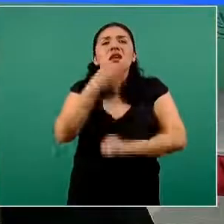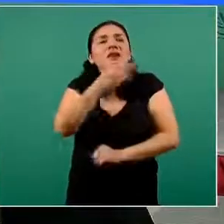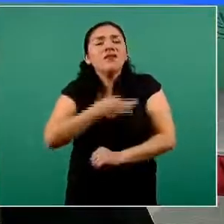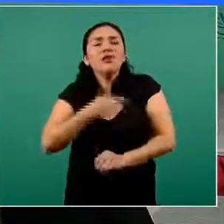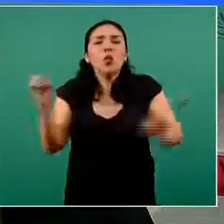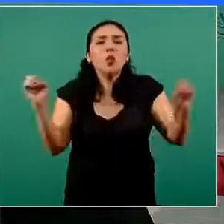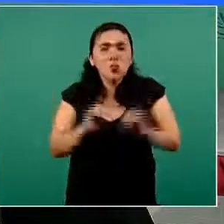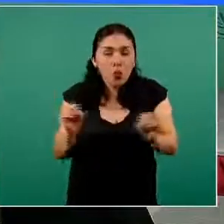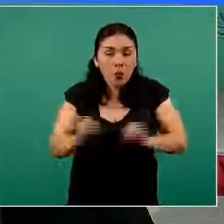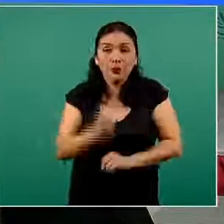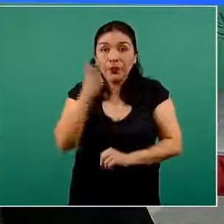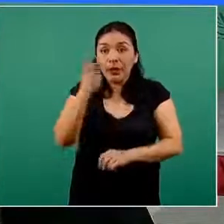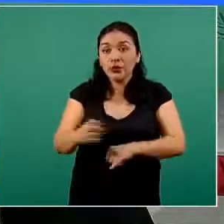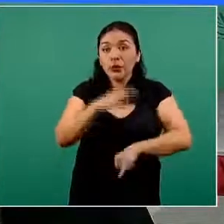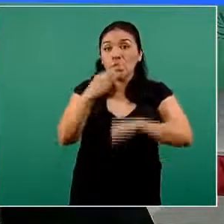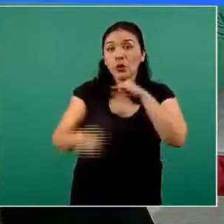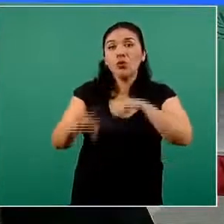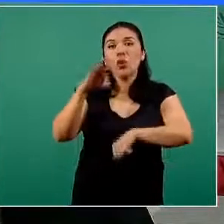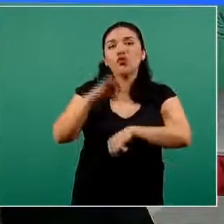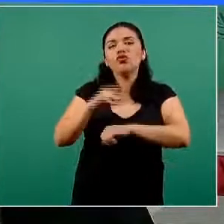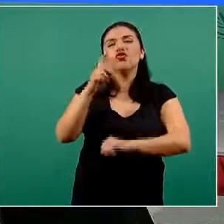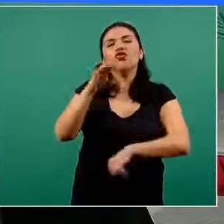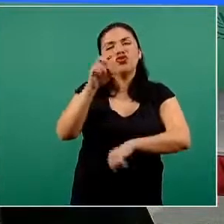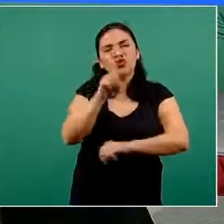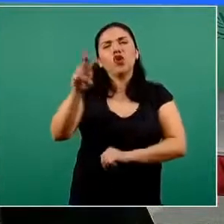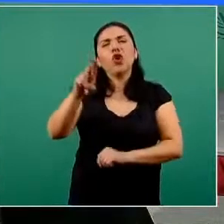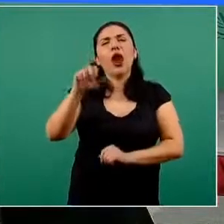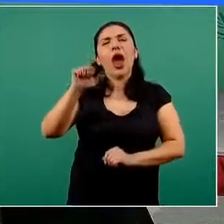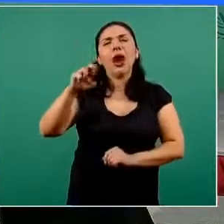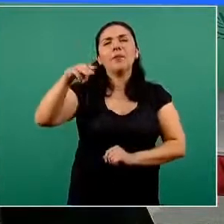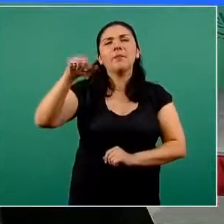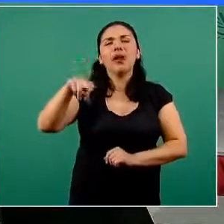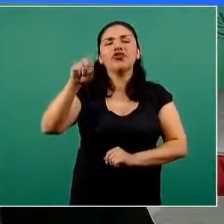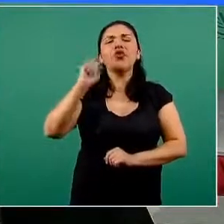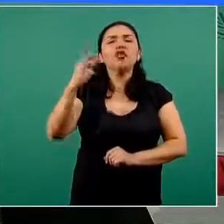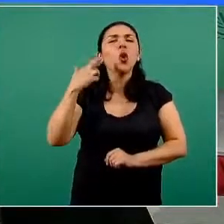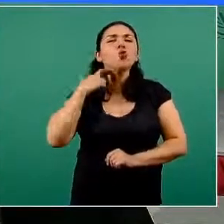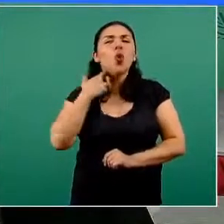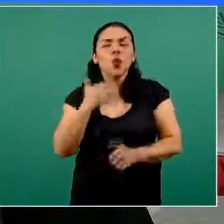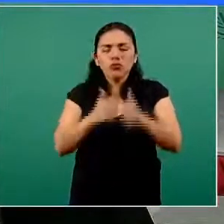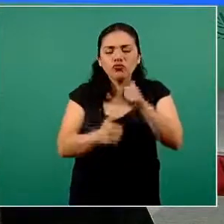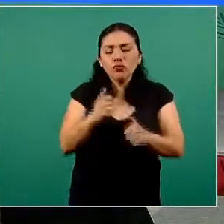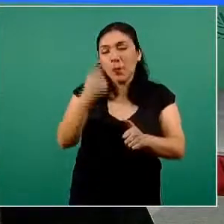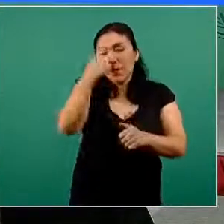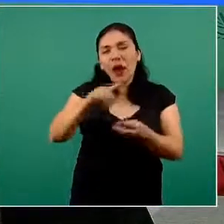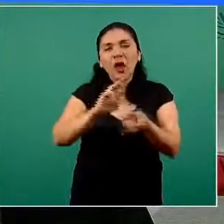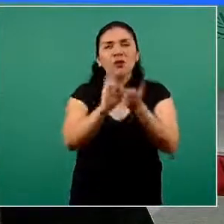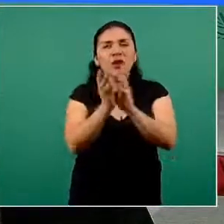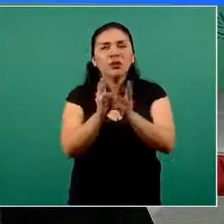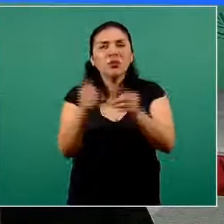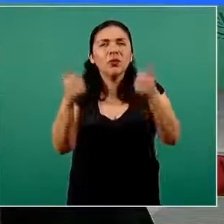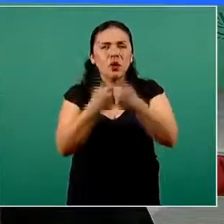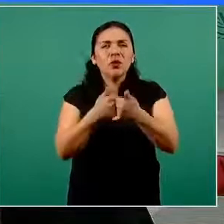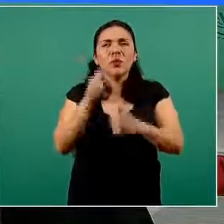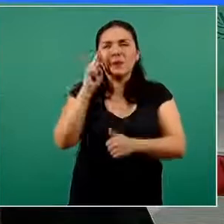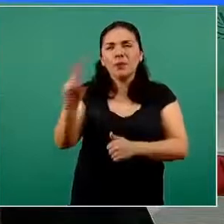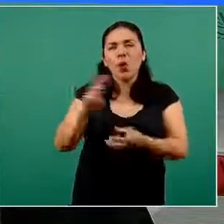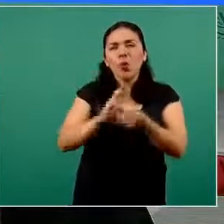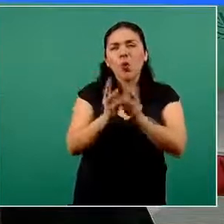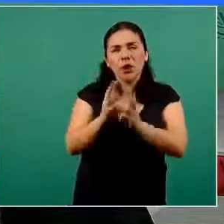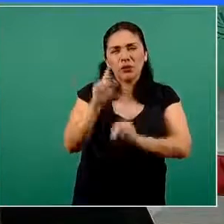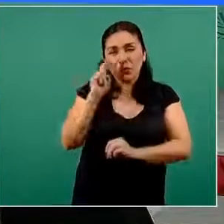vacunada. Y lo último, el doctor Armando Vacuno es el chatbot que contesta por el mecanismo de